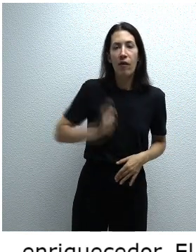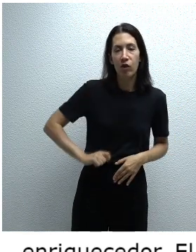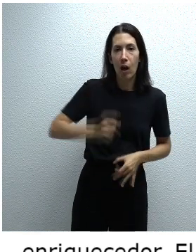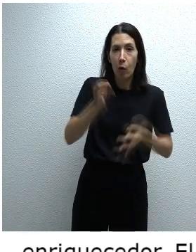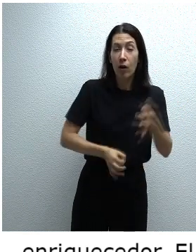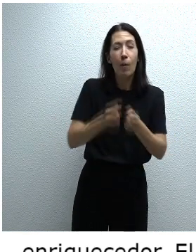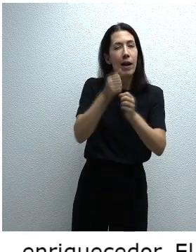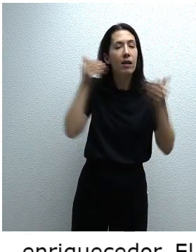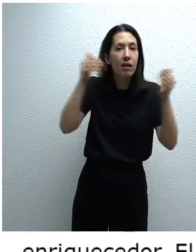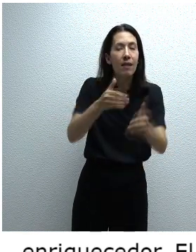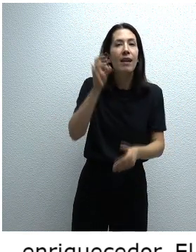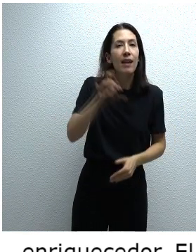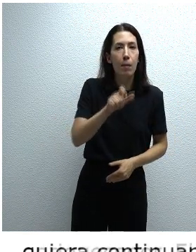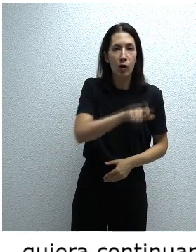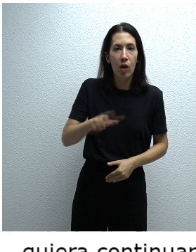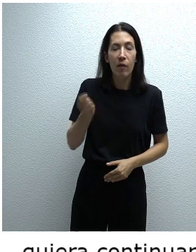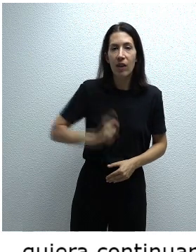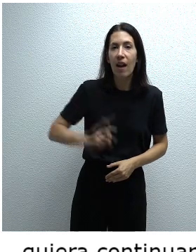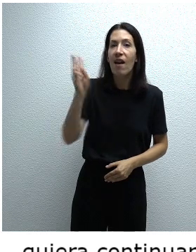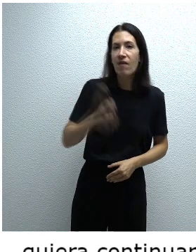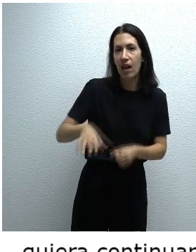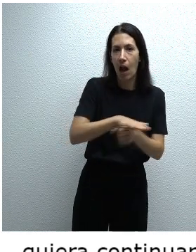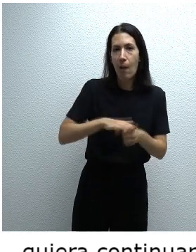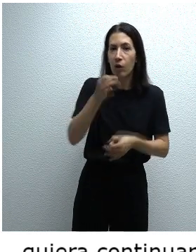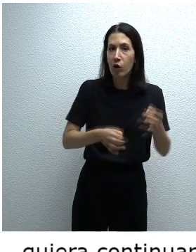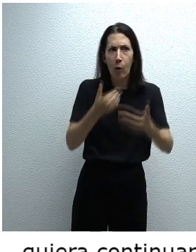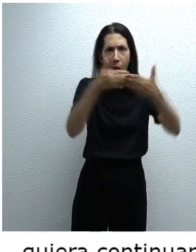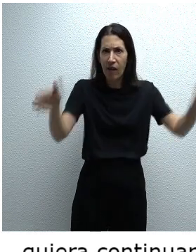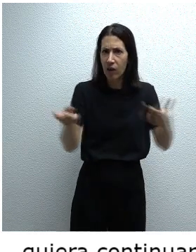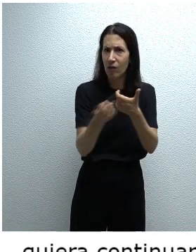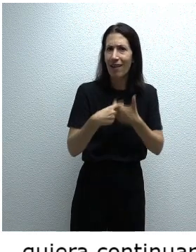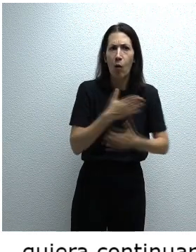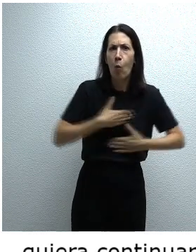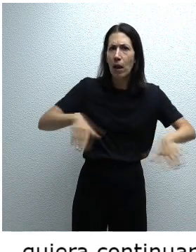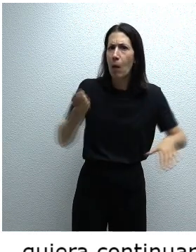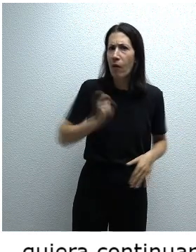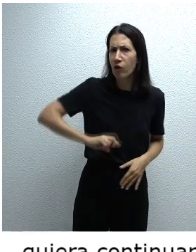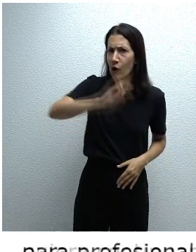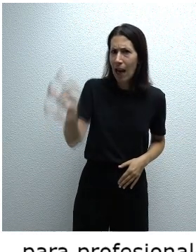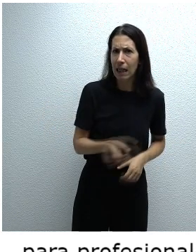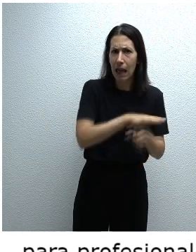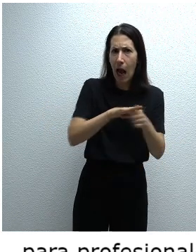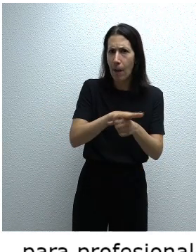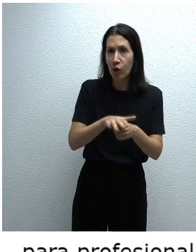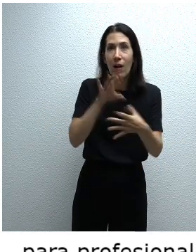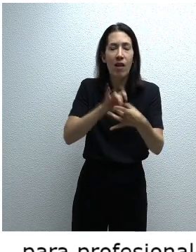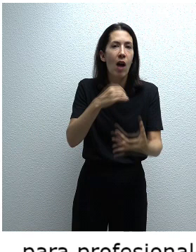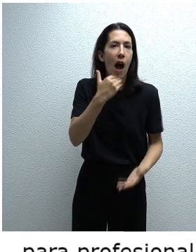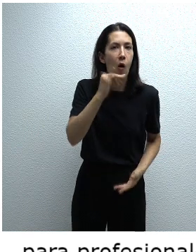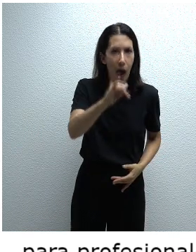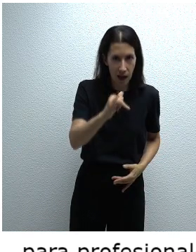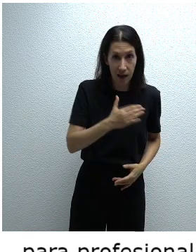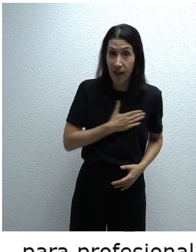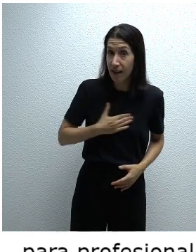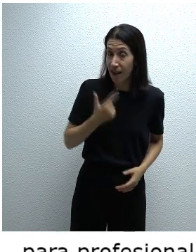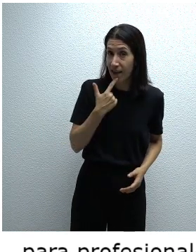para profesionales del mundo del derecho, pero abierto a todas las profesiones que tengan que ver con este tema. O sea que, por tanto,